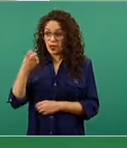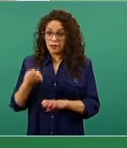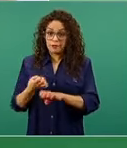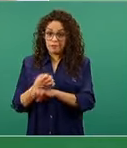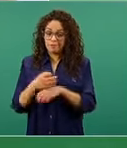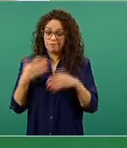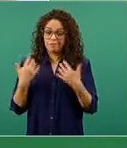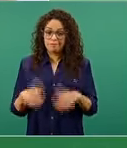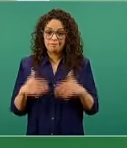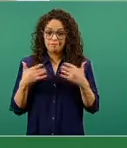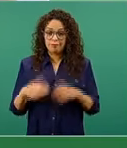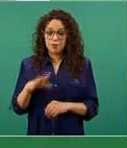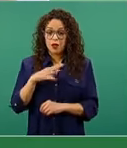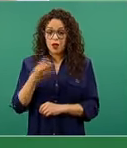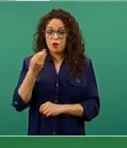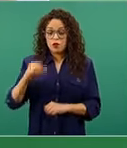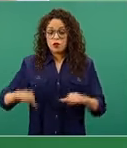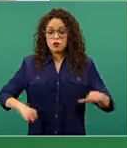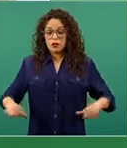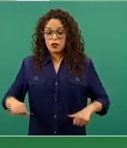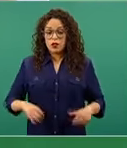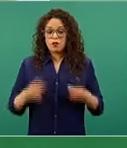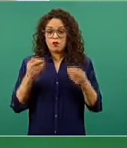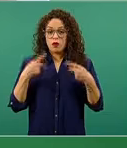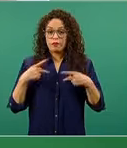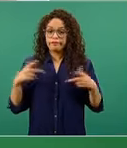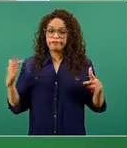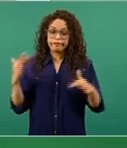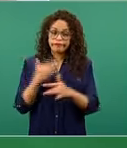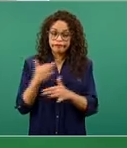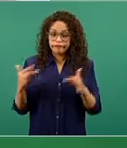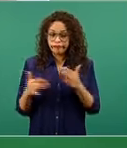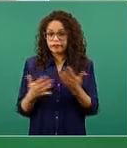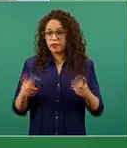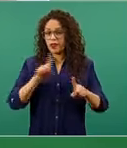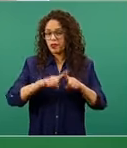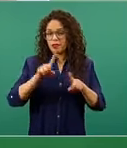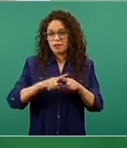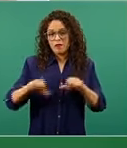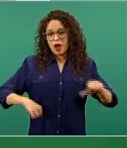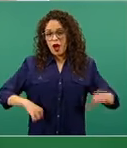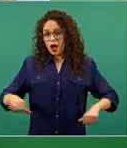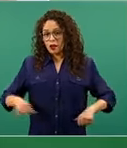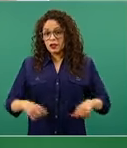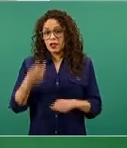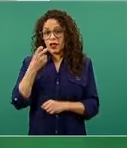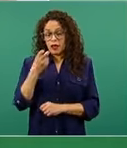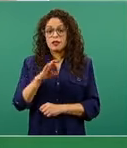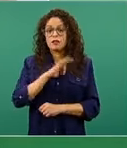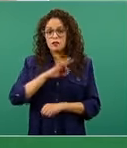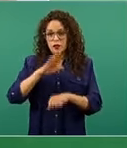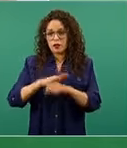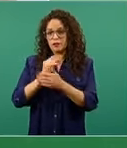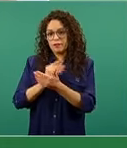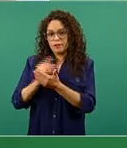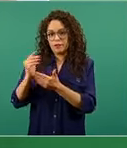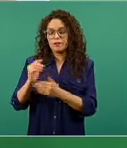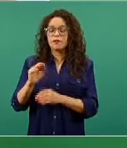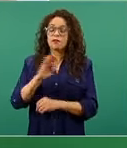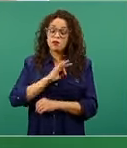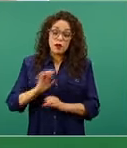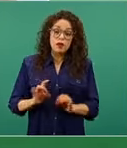tenga mucha actividad, mucha movilidad, y que esto puede reflejarse en un incremento de la movilidad, pues un mayor riesgo para